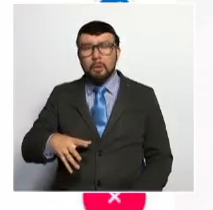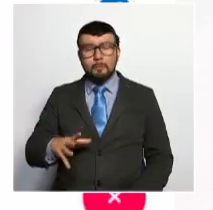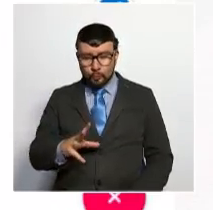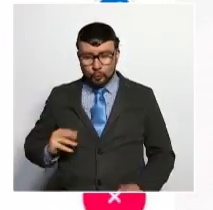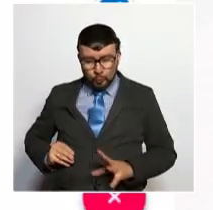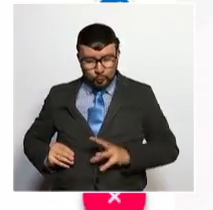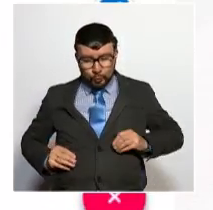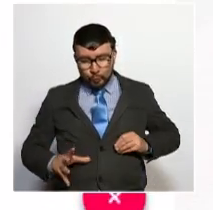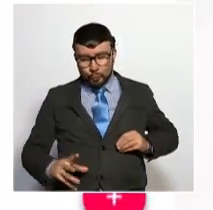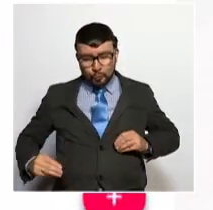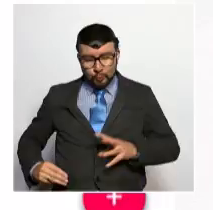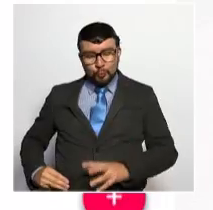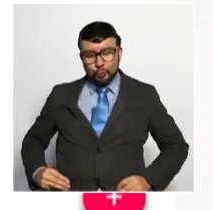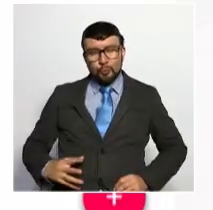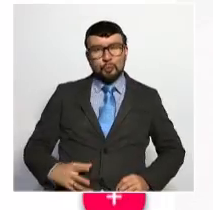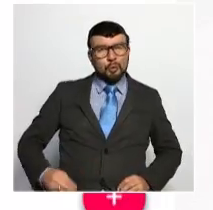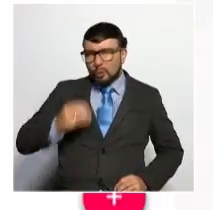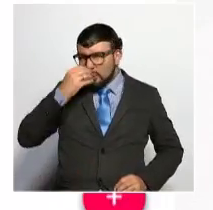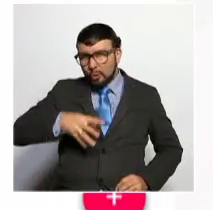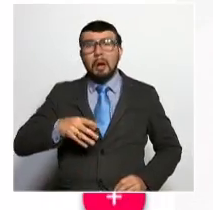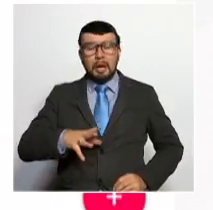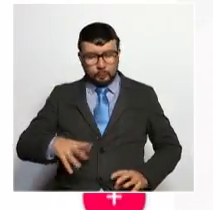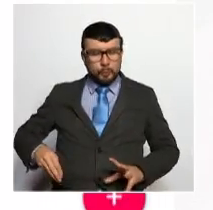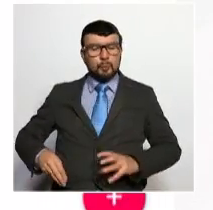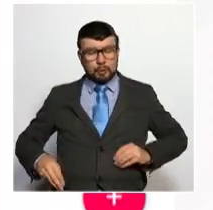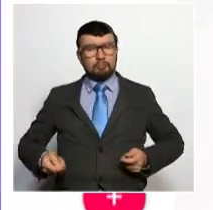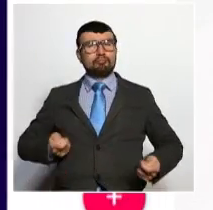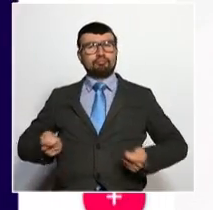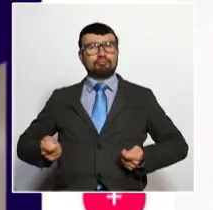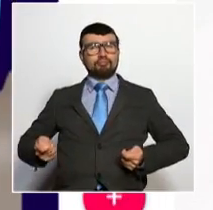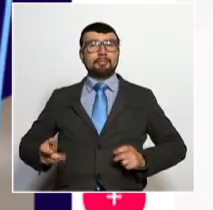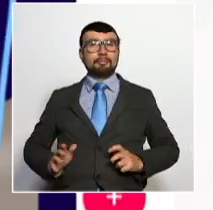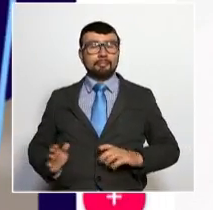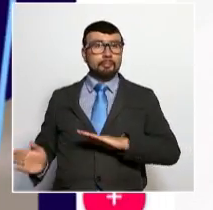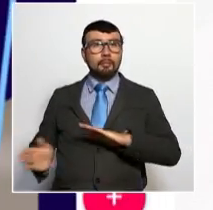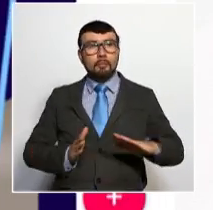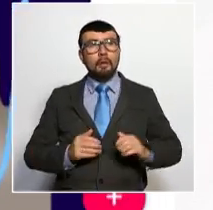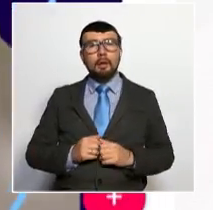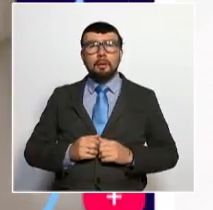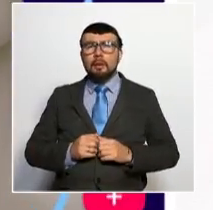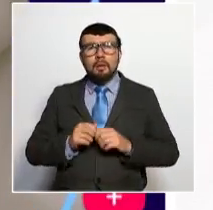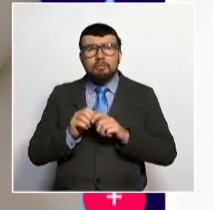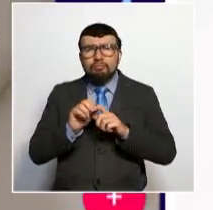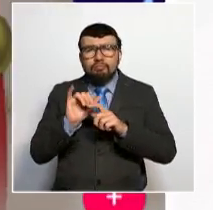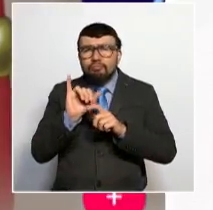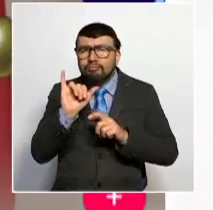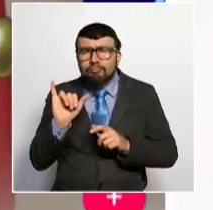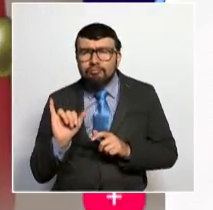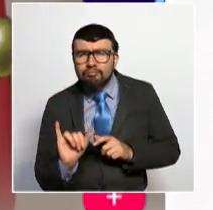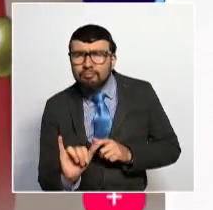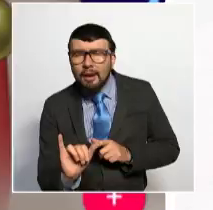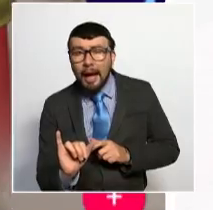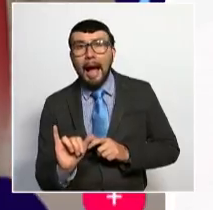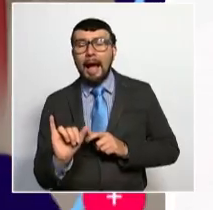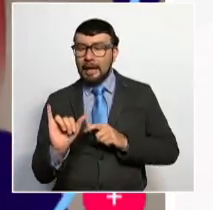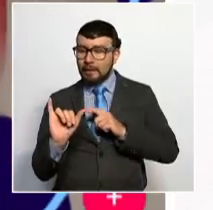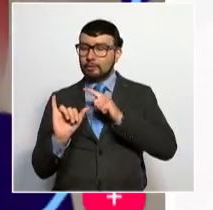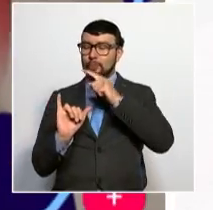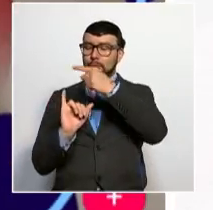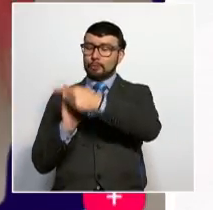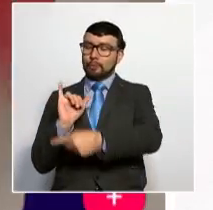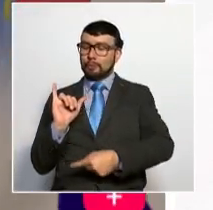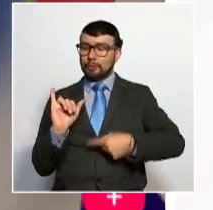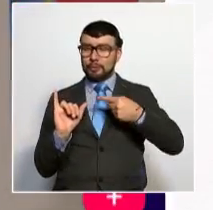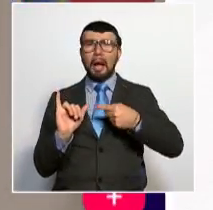nos acercamos más, vamos a encontrar que tenemos lo que es el útero, pues algunas personas pueden estar un poco